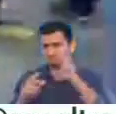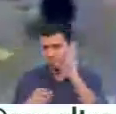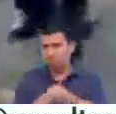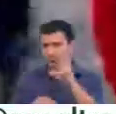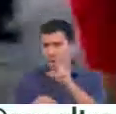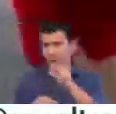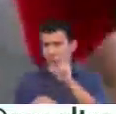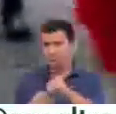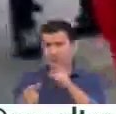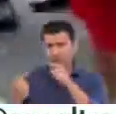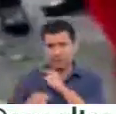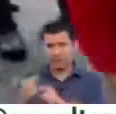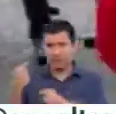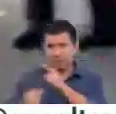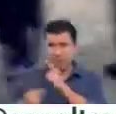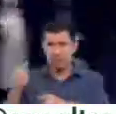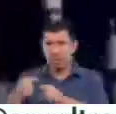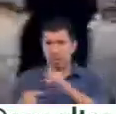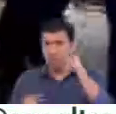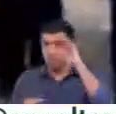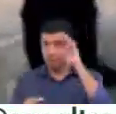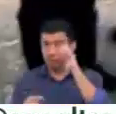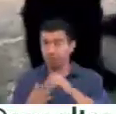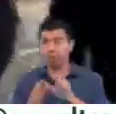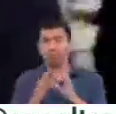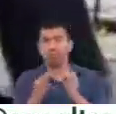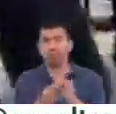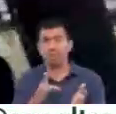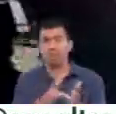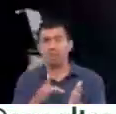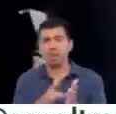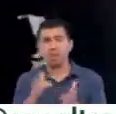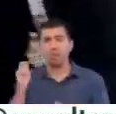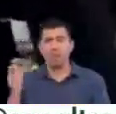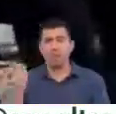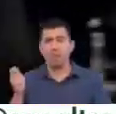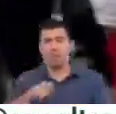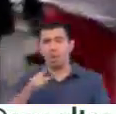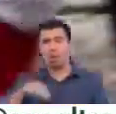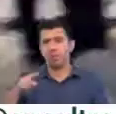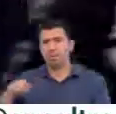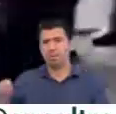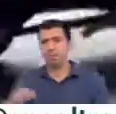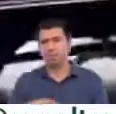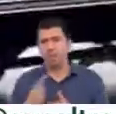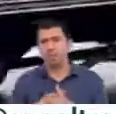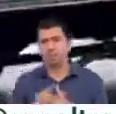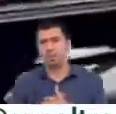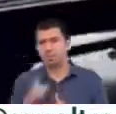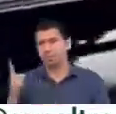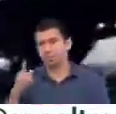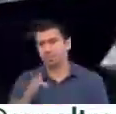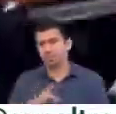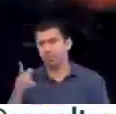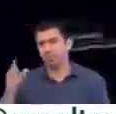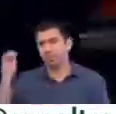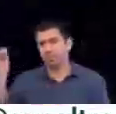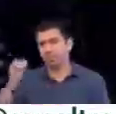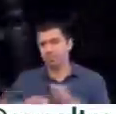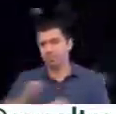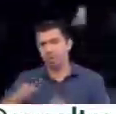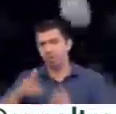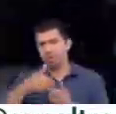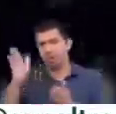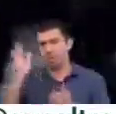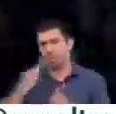presión de la fuerza pública. La familia adeudaba varios meses de arriendo, lo que obligó al propietario a solicitar la intervención de la justicia para